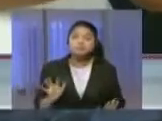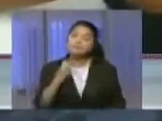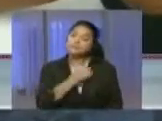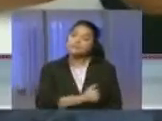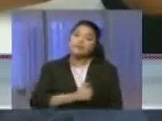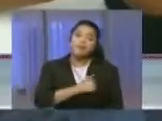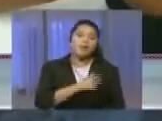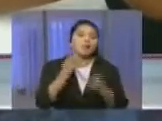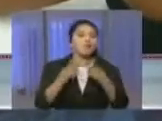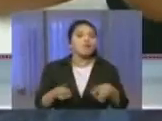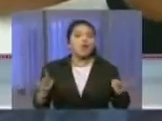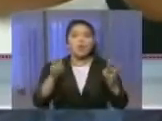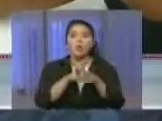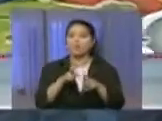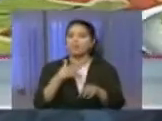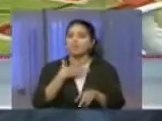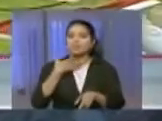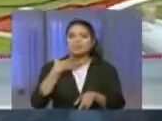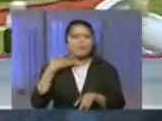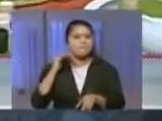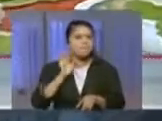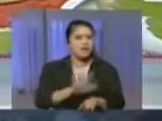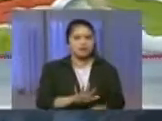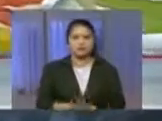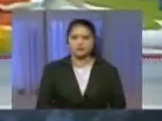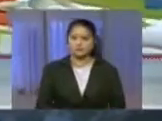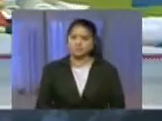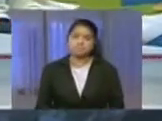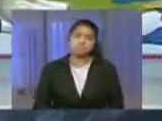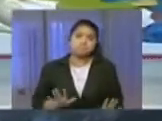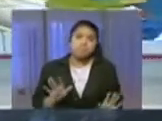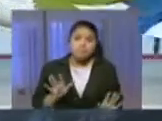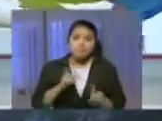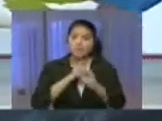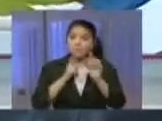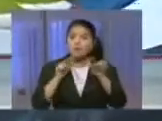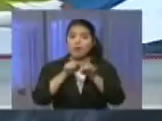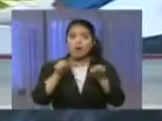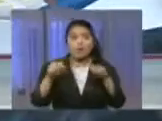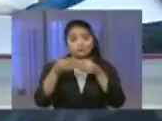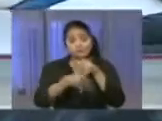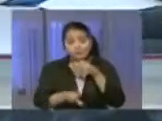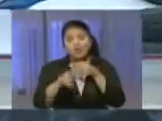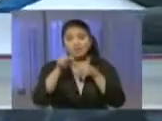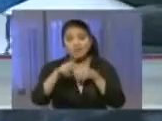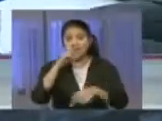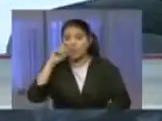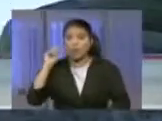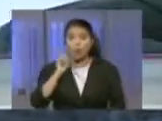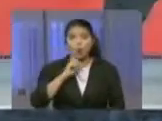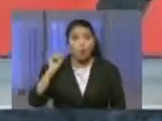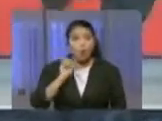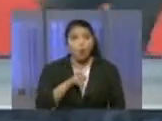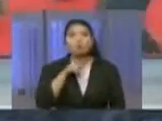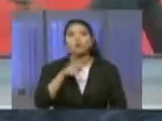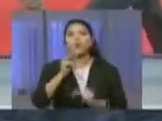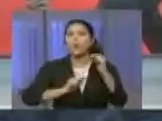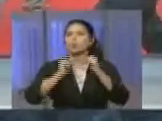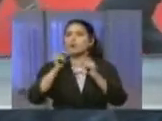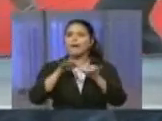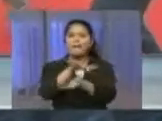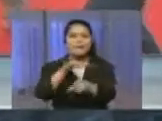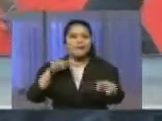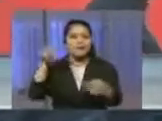valores del desprecio y ellos a partir del odio construyeron allí una mayoría